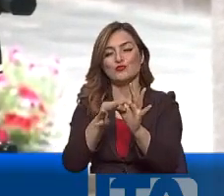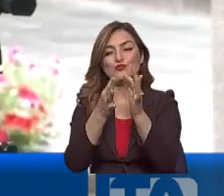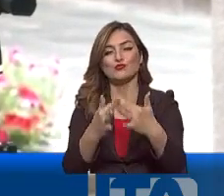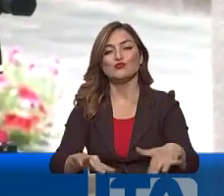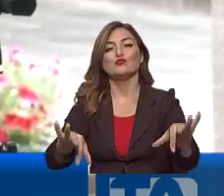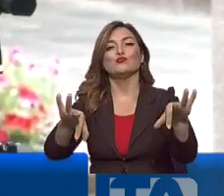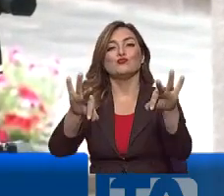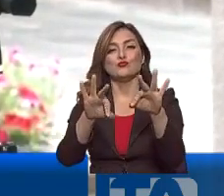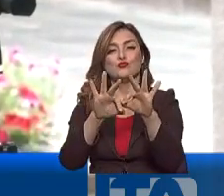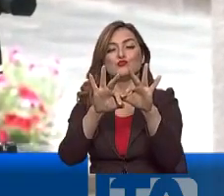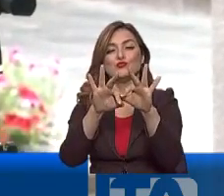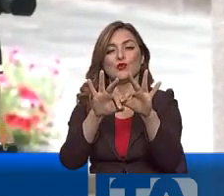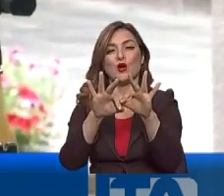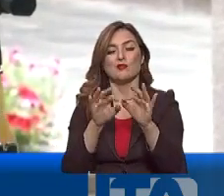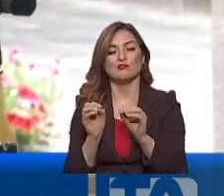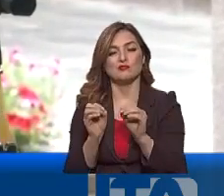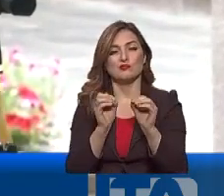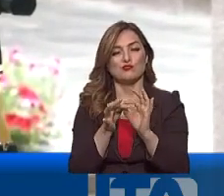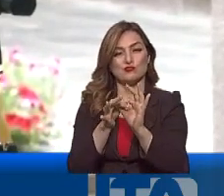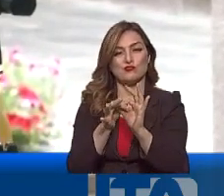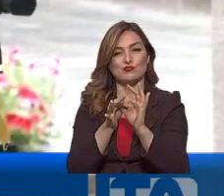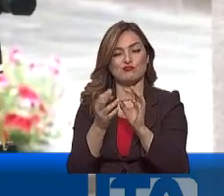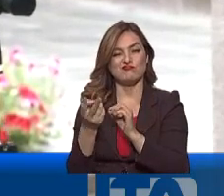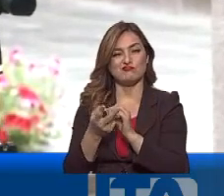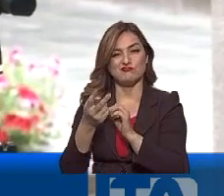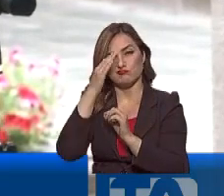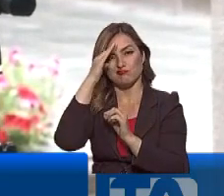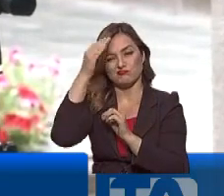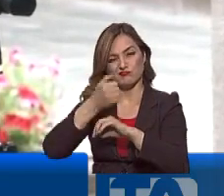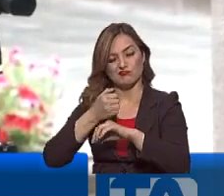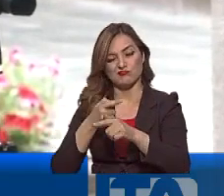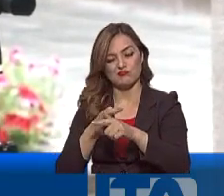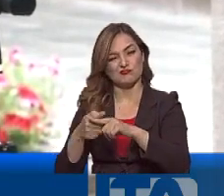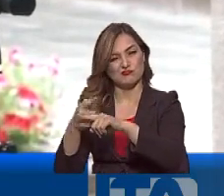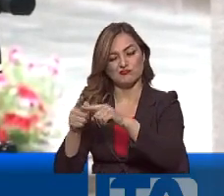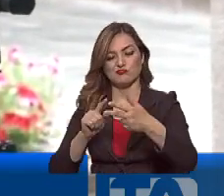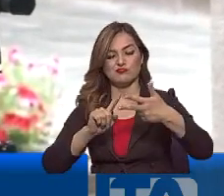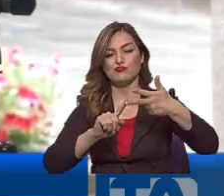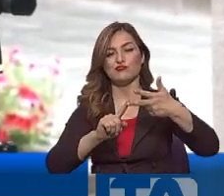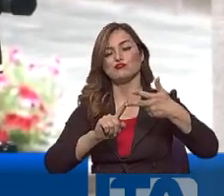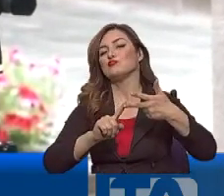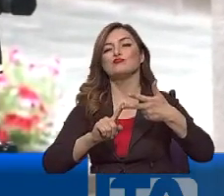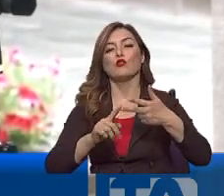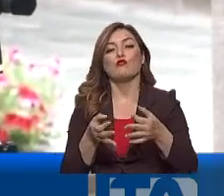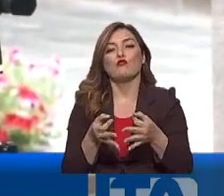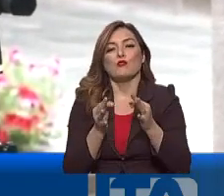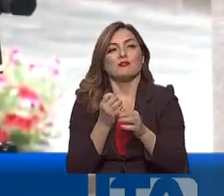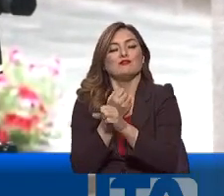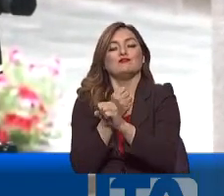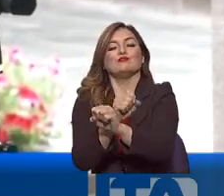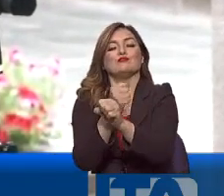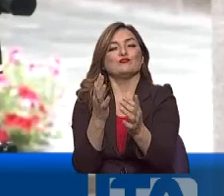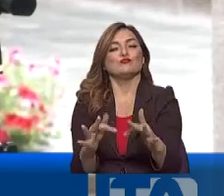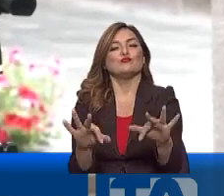indispensable entre las fuerzas del orden. El tercero es los mecanismos de defensa indispensables